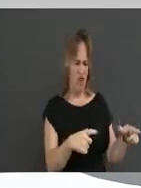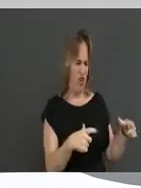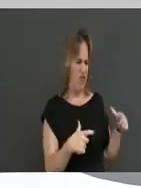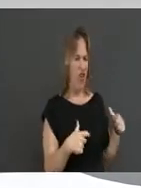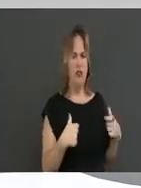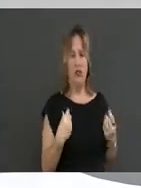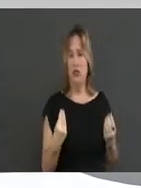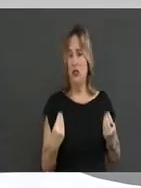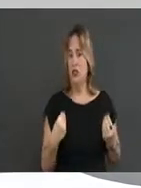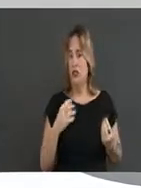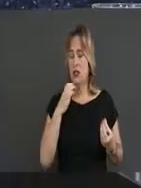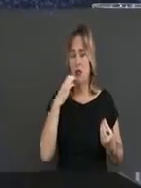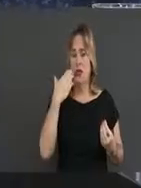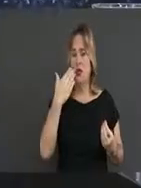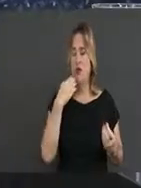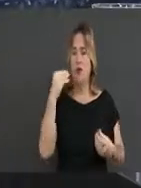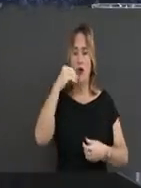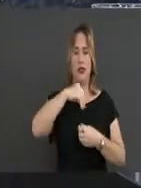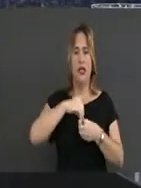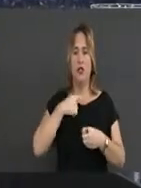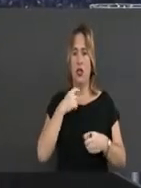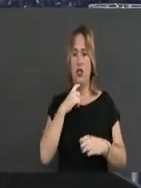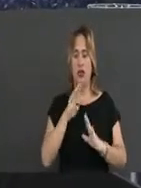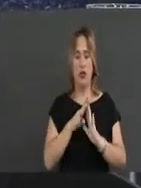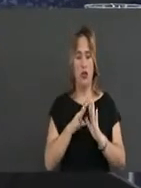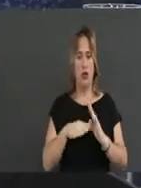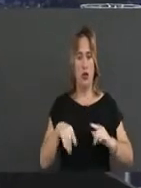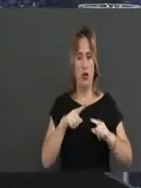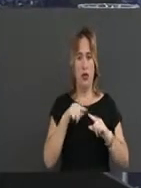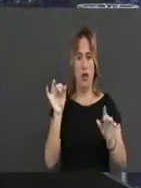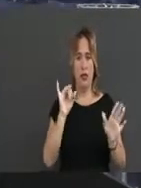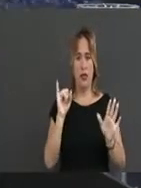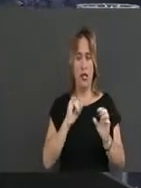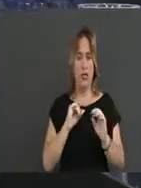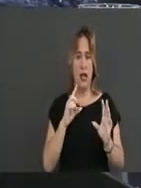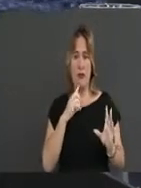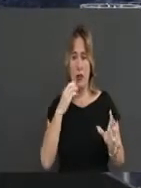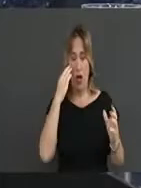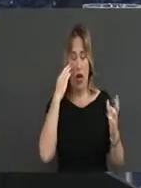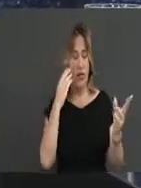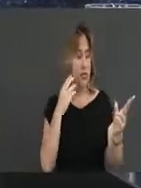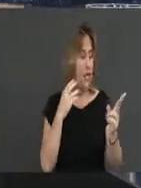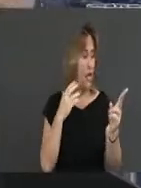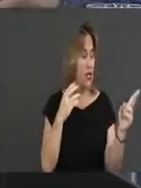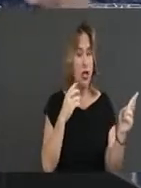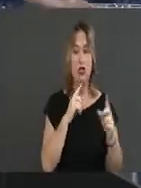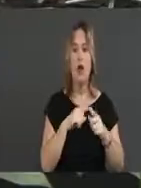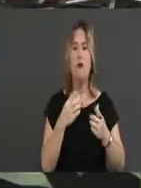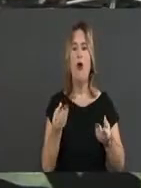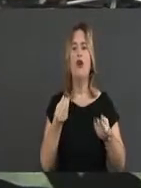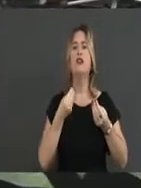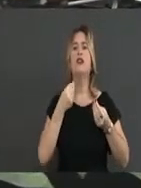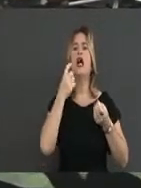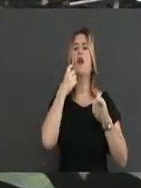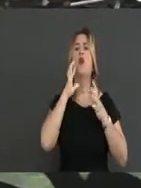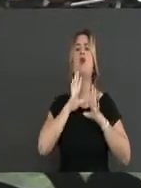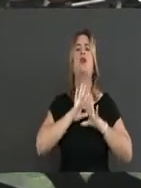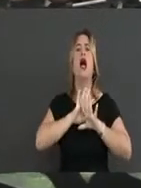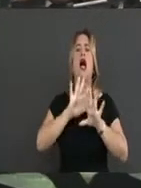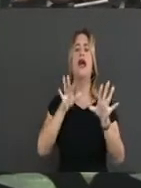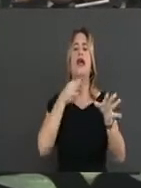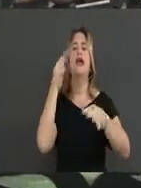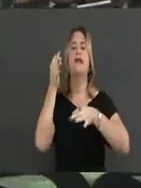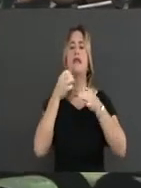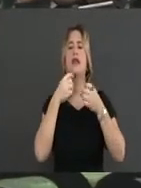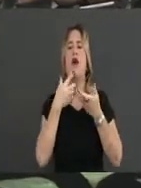tema a tratar a futuro dentro de nuestros encuentros a las 6 de la mañana. Yo le agradezco a ambos por ofrecernos una visión. Como decía,